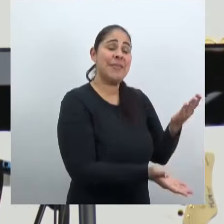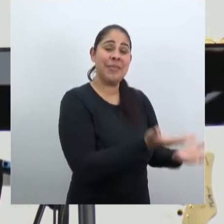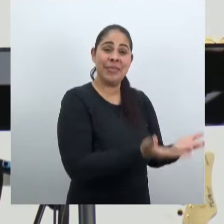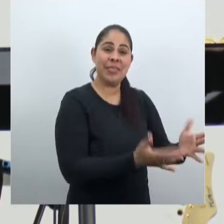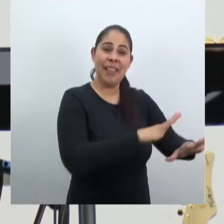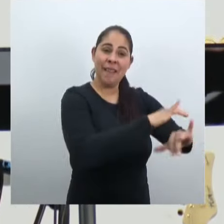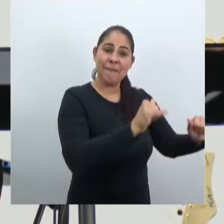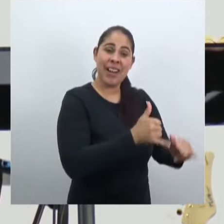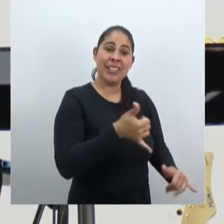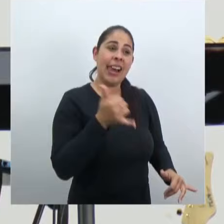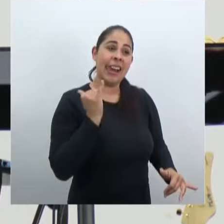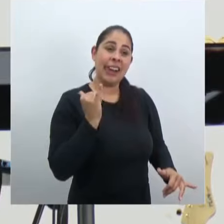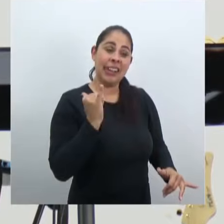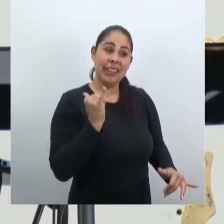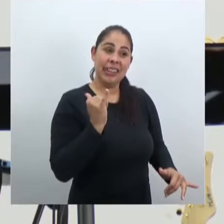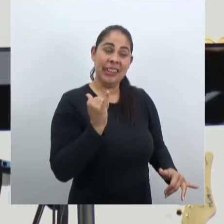Quiero preguntarte una cosa.